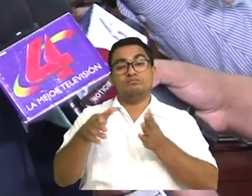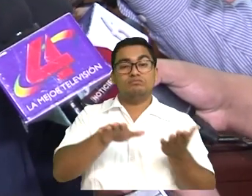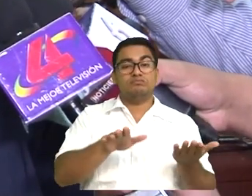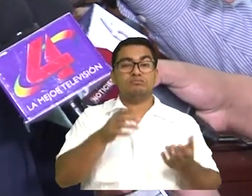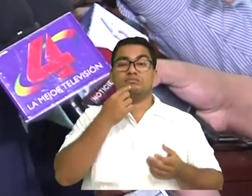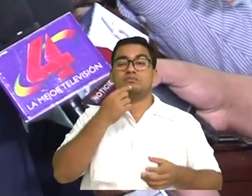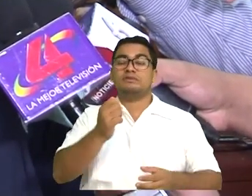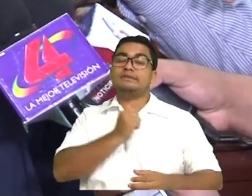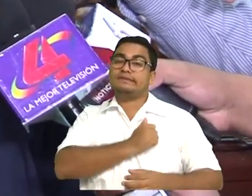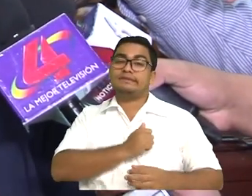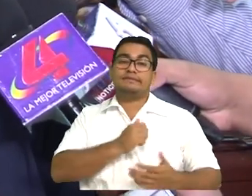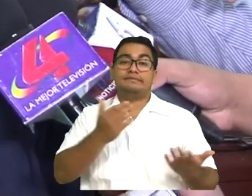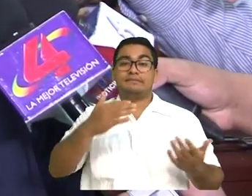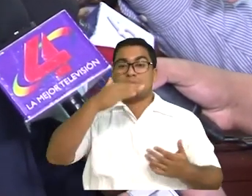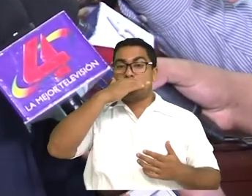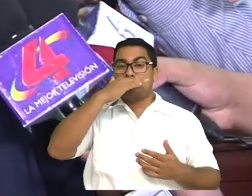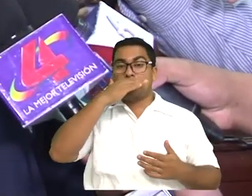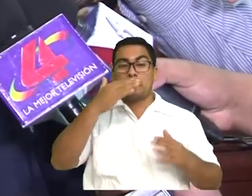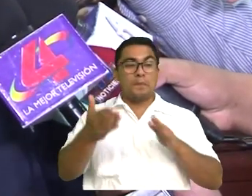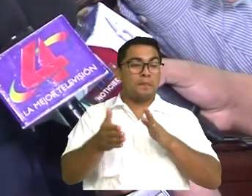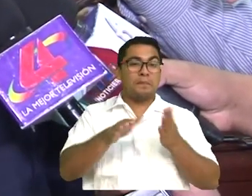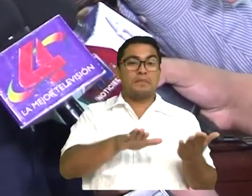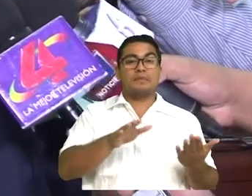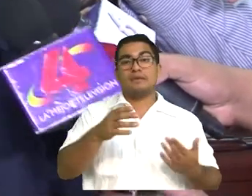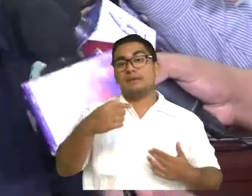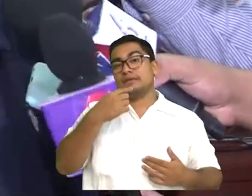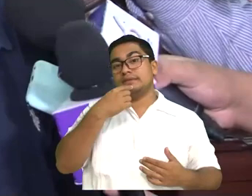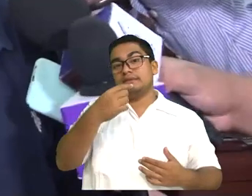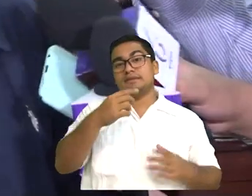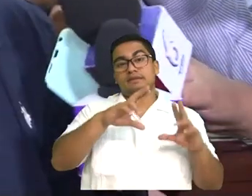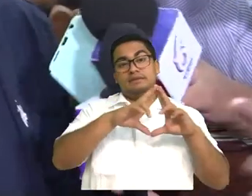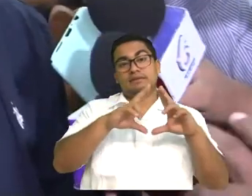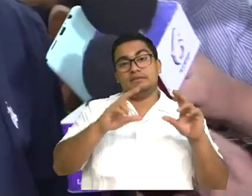una pérdida del Frente Sandinista, es una pérdida de Nicaragua.